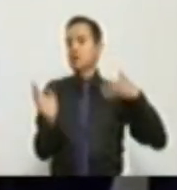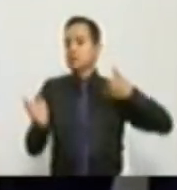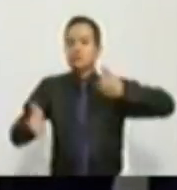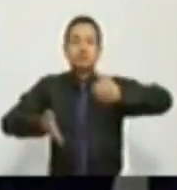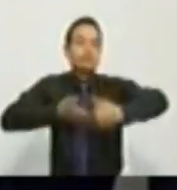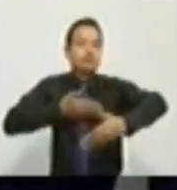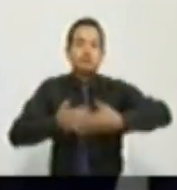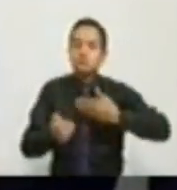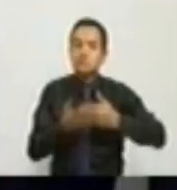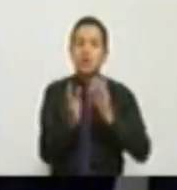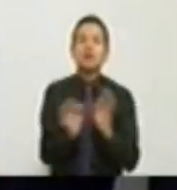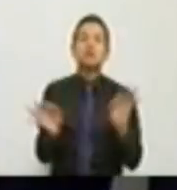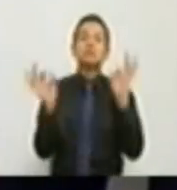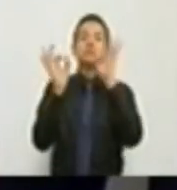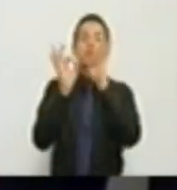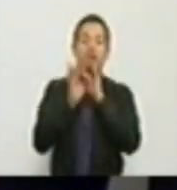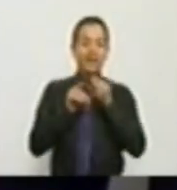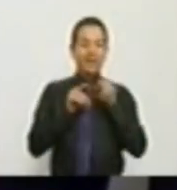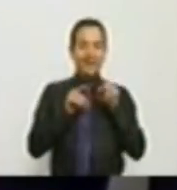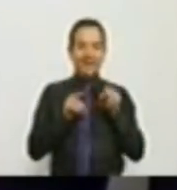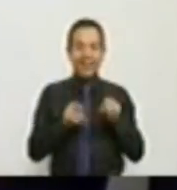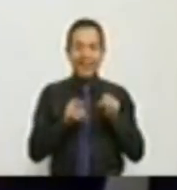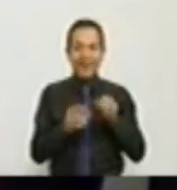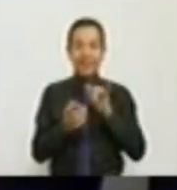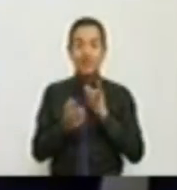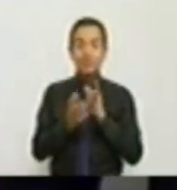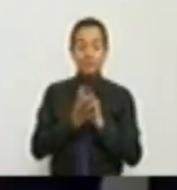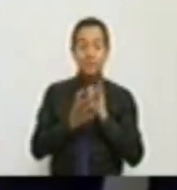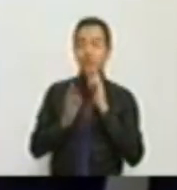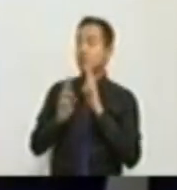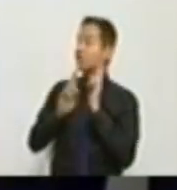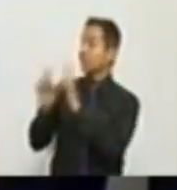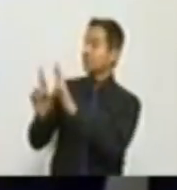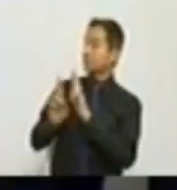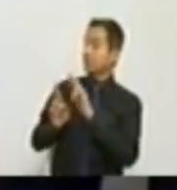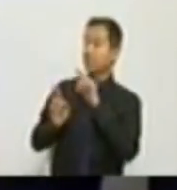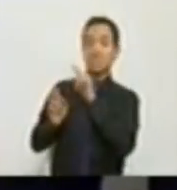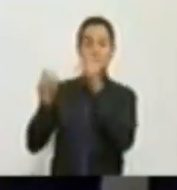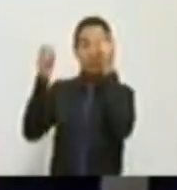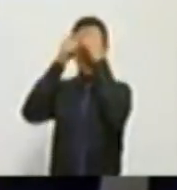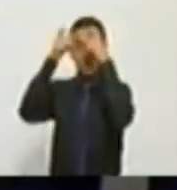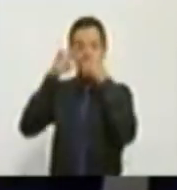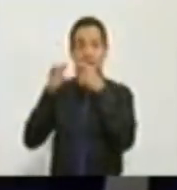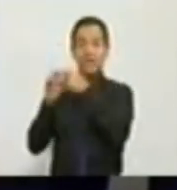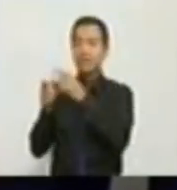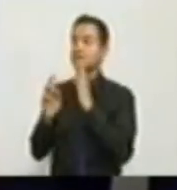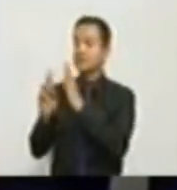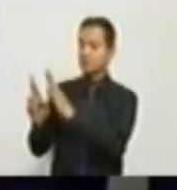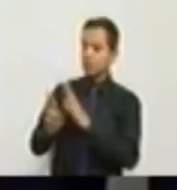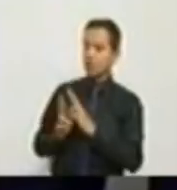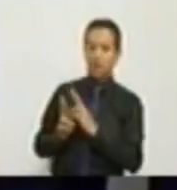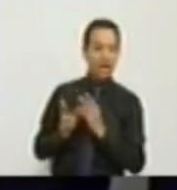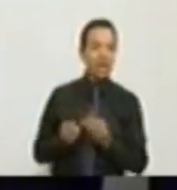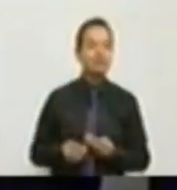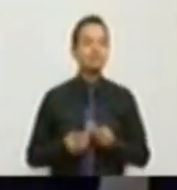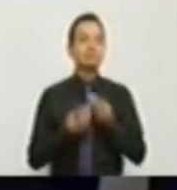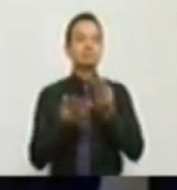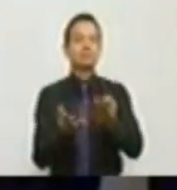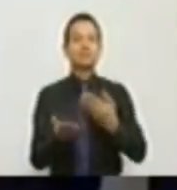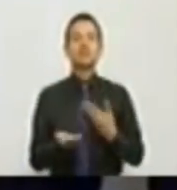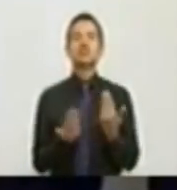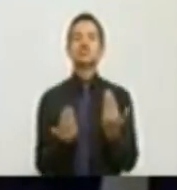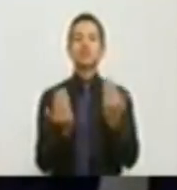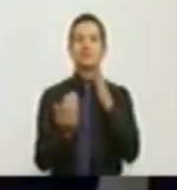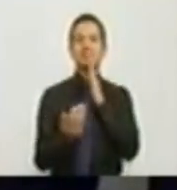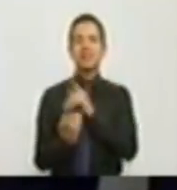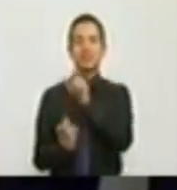interesa, con tal que esto le sirva a Colombia, con tal que esto le sirva a la gente que quiera hacer política.